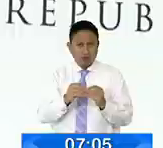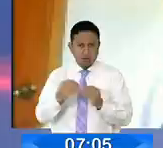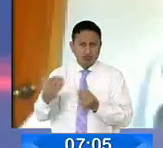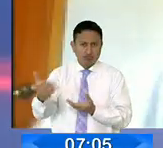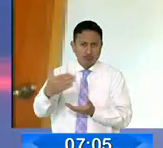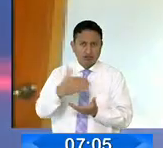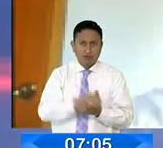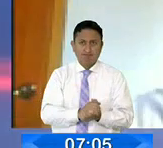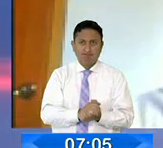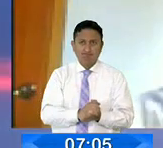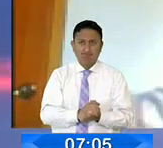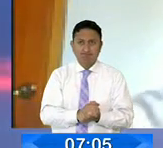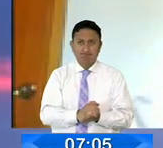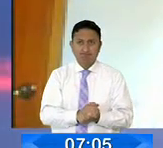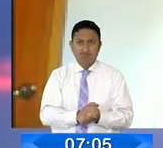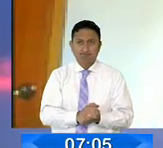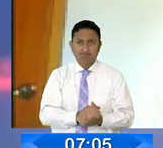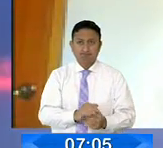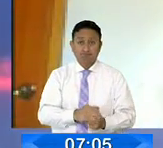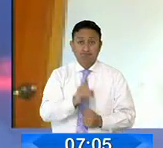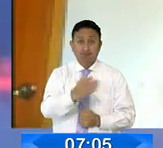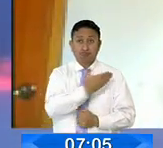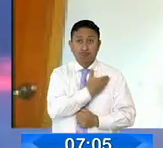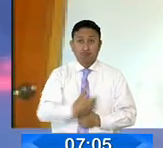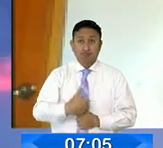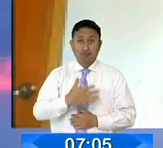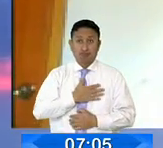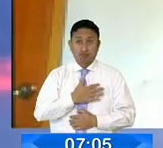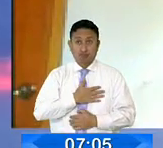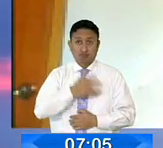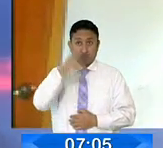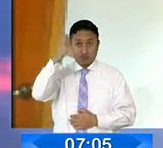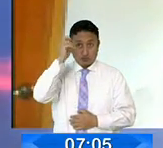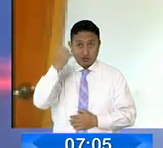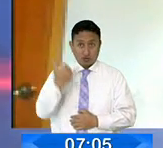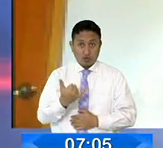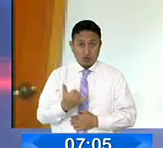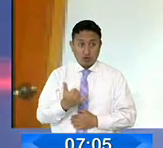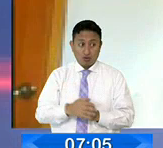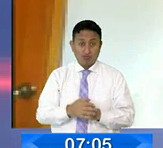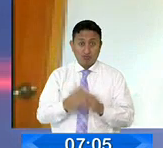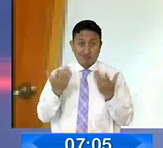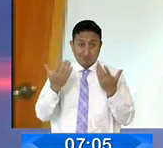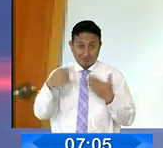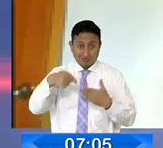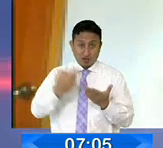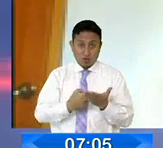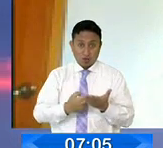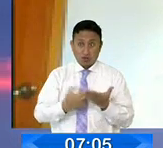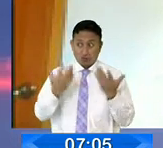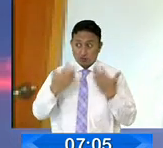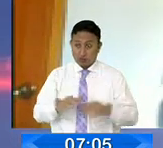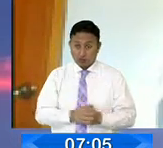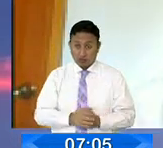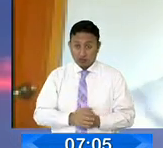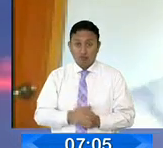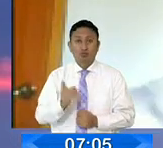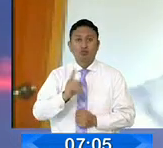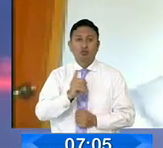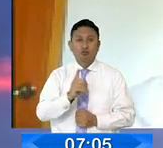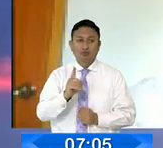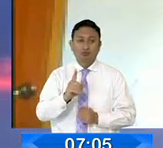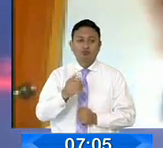recogidos. Presidente, yo creo firmemente que el día de hoy no se debe cerrar este segundo debate.